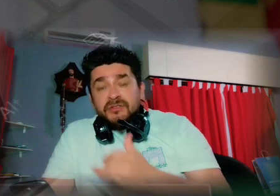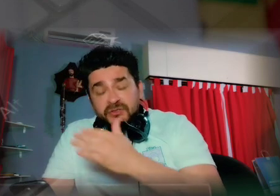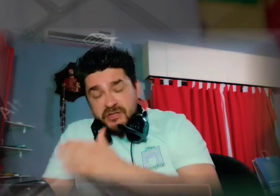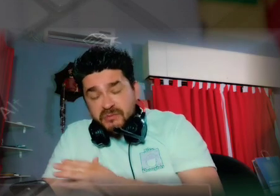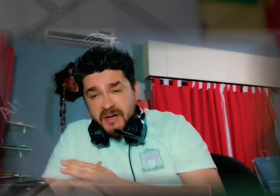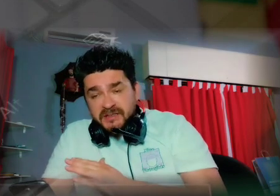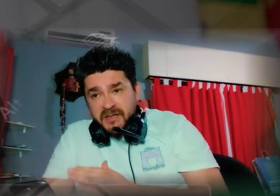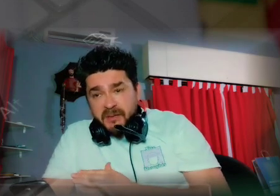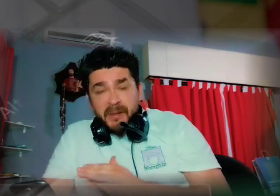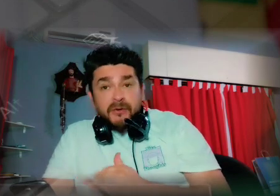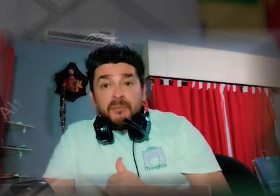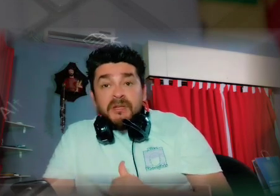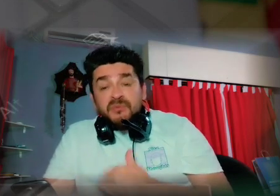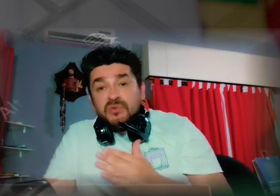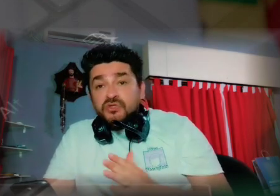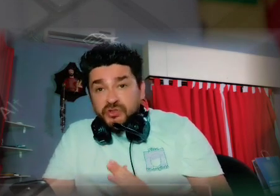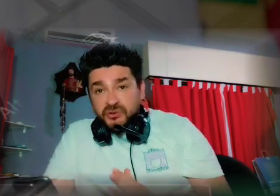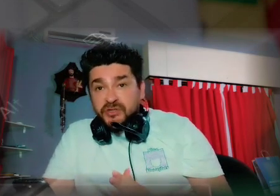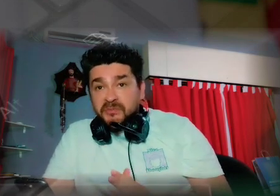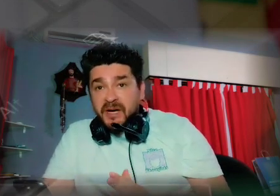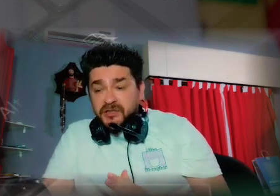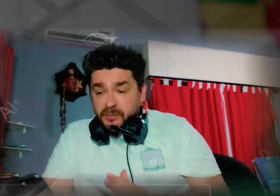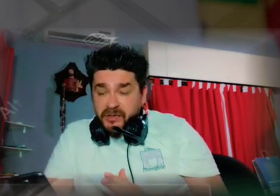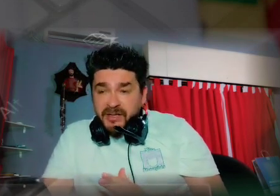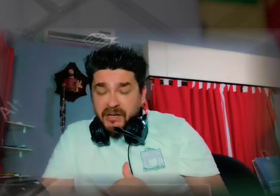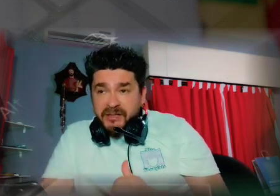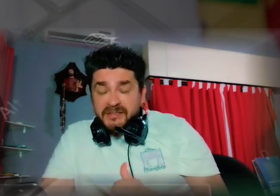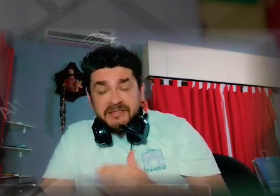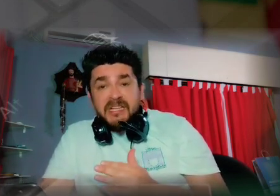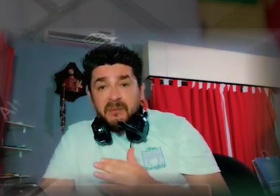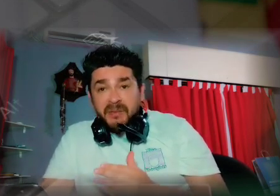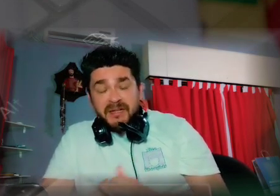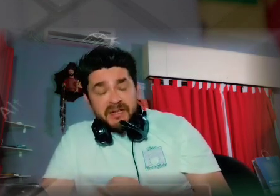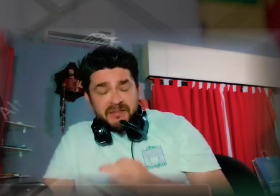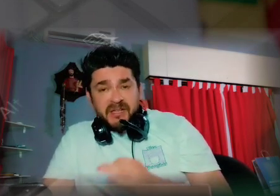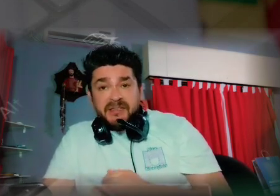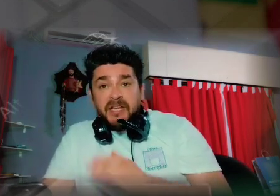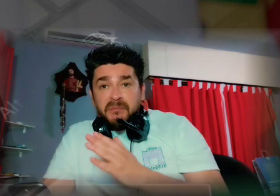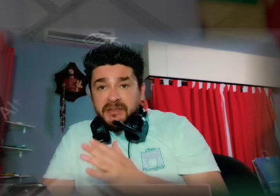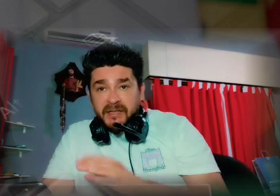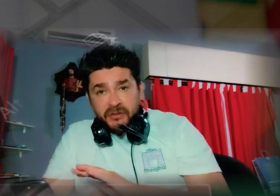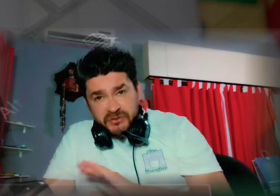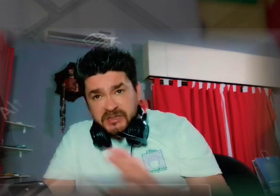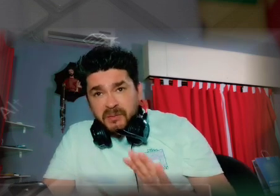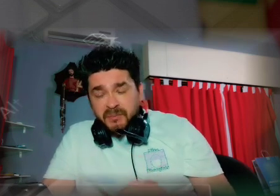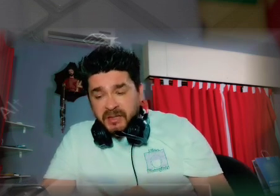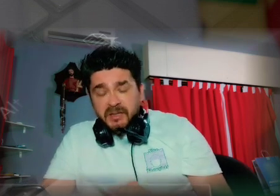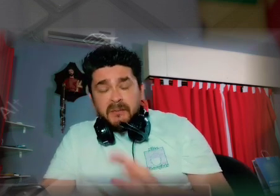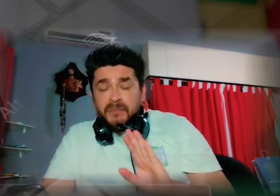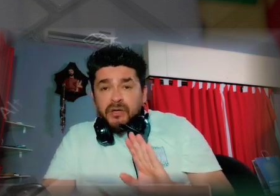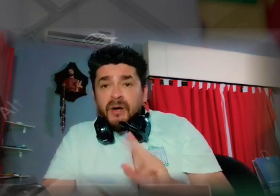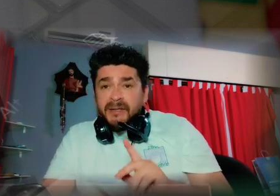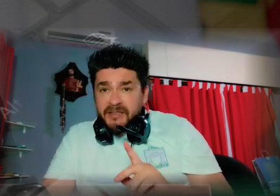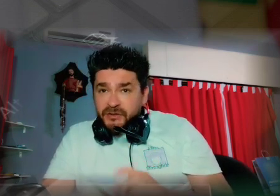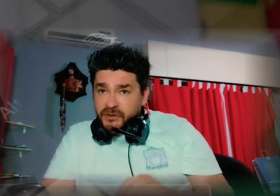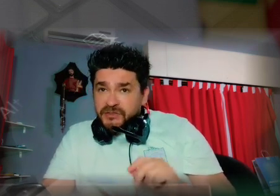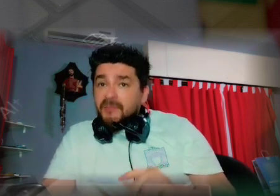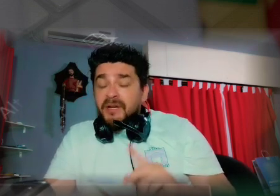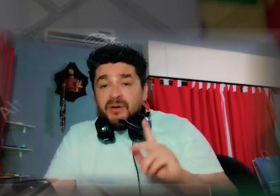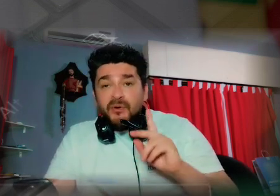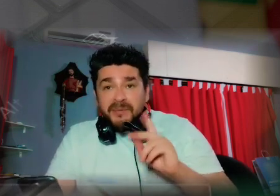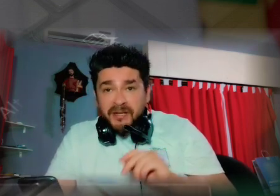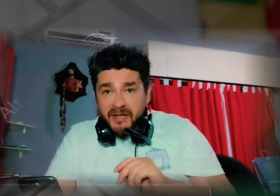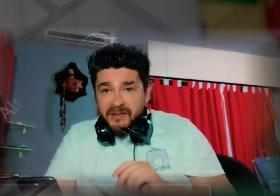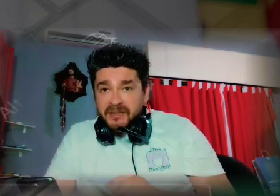unos cuantos años más para cumplir muchos sueños más, ¿no? Porque en la vida siempre tenés que tener metas, ¿no? Siempre. Pero ante